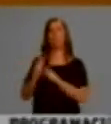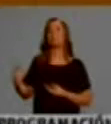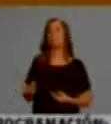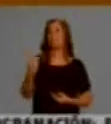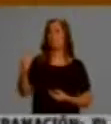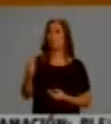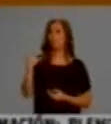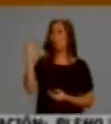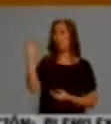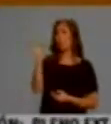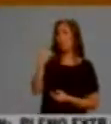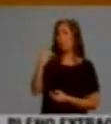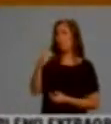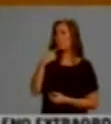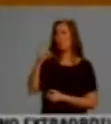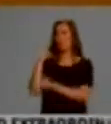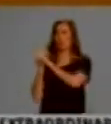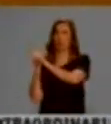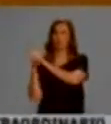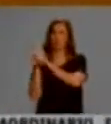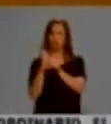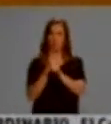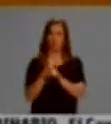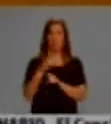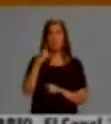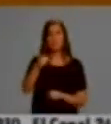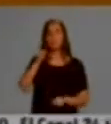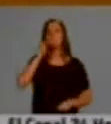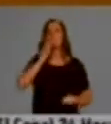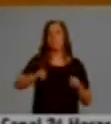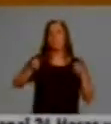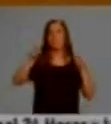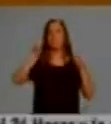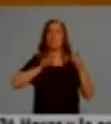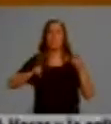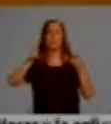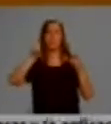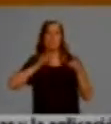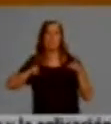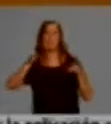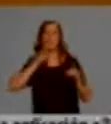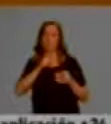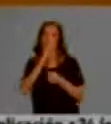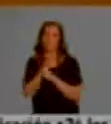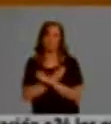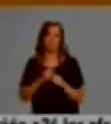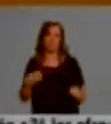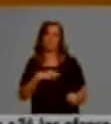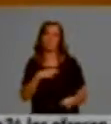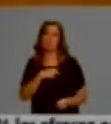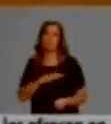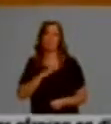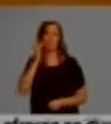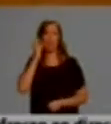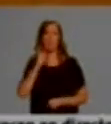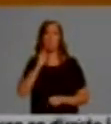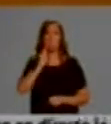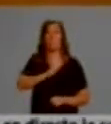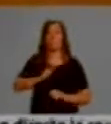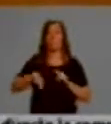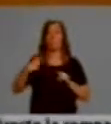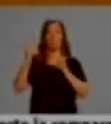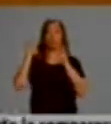acusaba gravísimamente a todo el mundo. Era una mentira insoportable, señor Rajoy. Y pocos meses